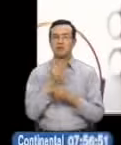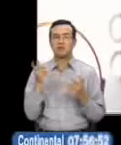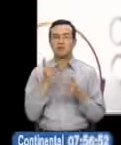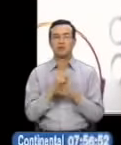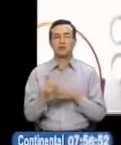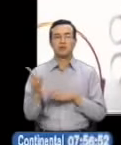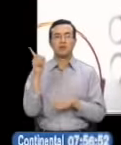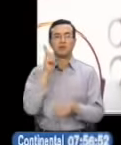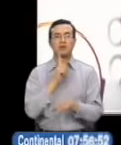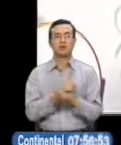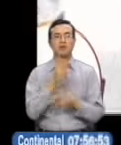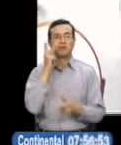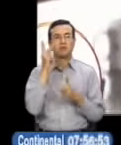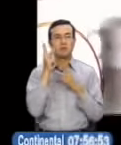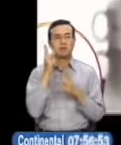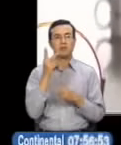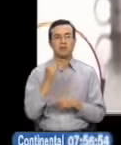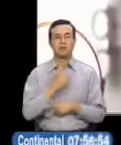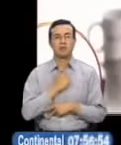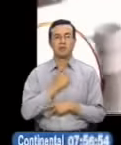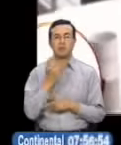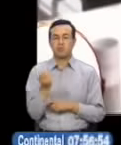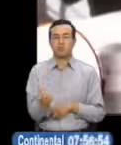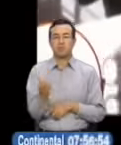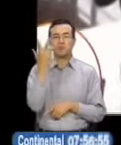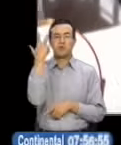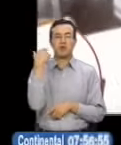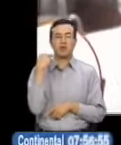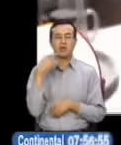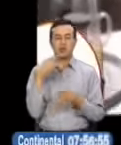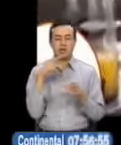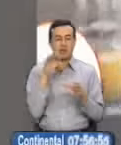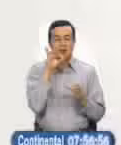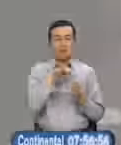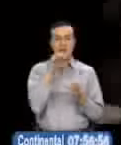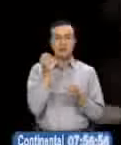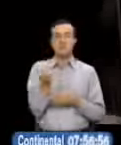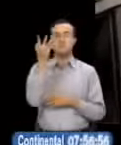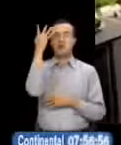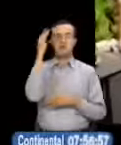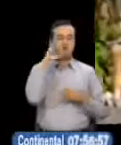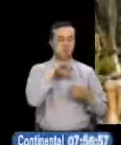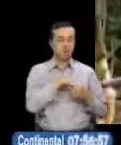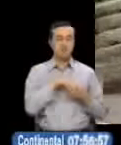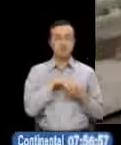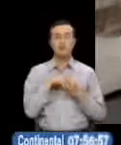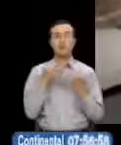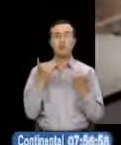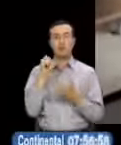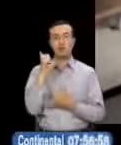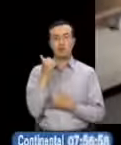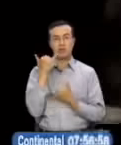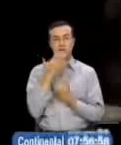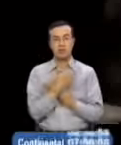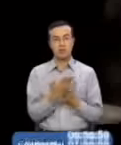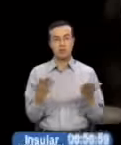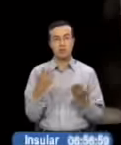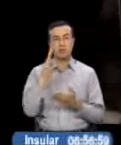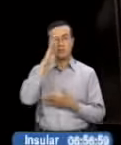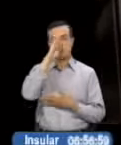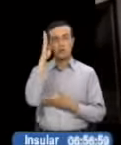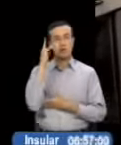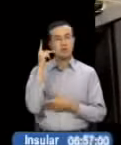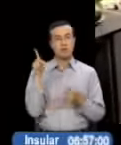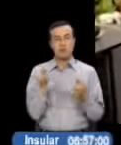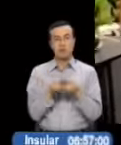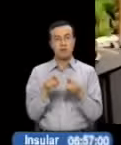semana anterior, metió de espaldas una bolsita de té en una taza. Esta vez, el 10 moderno de Brasil hizo